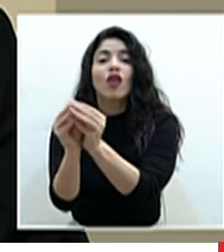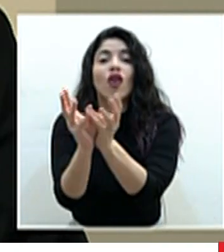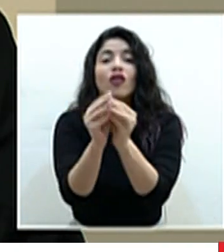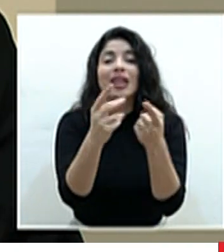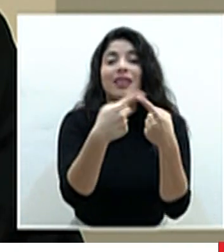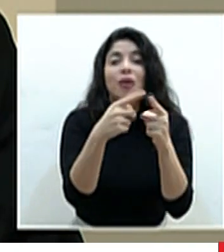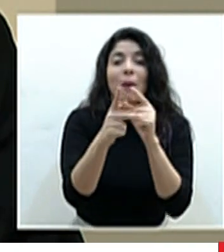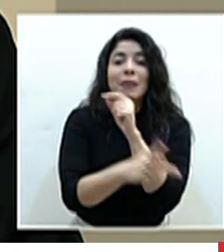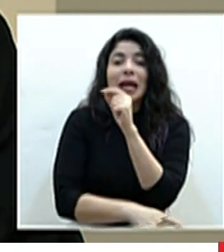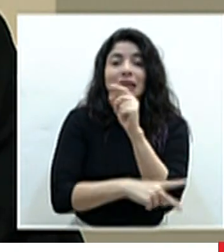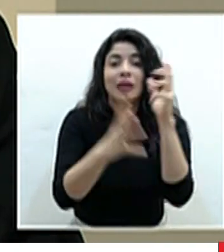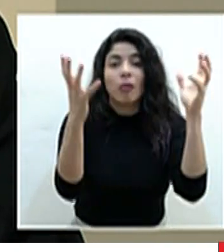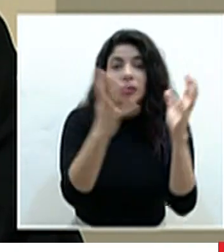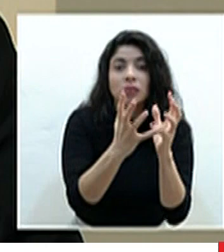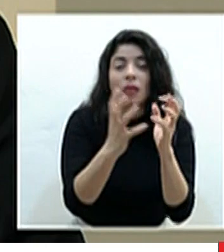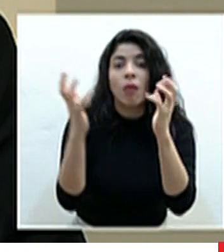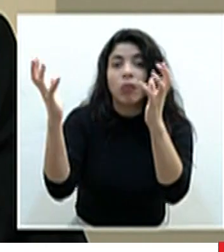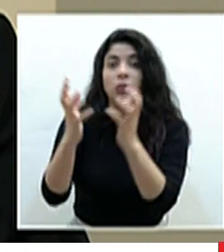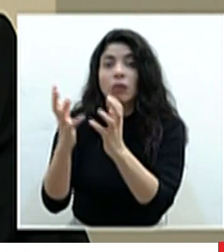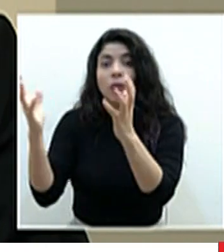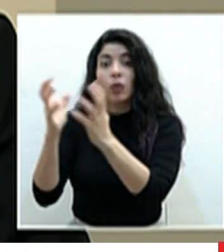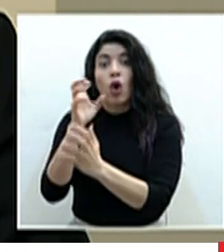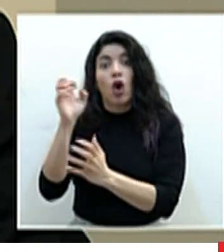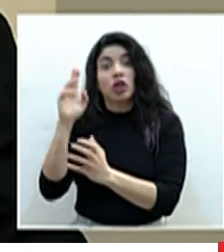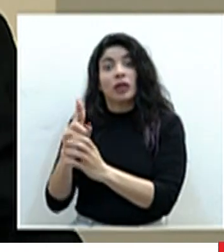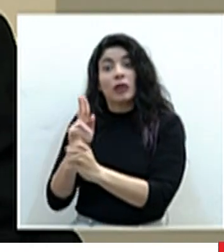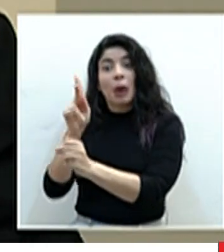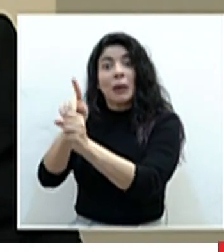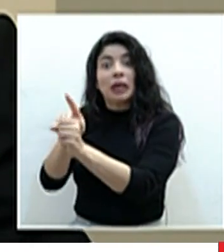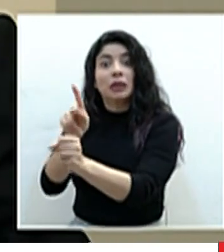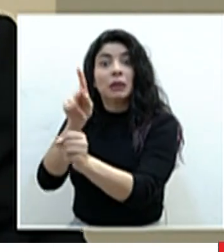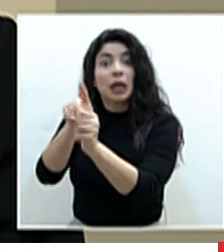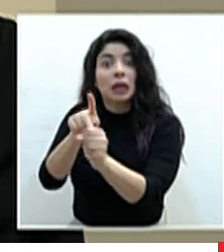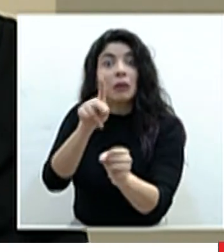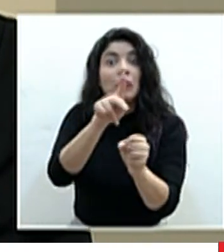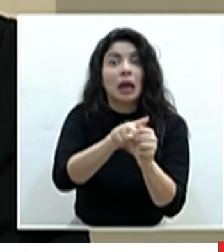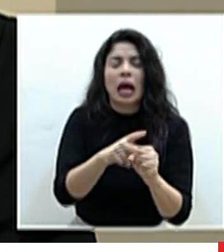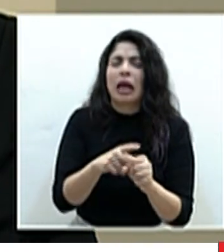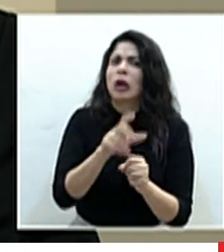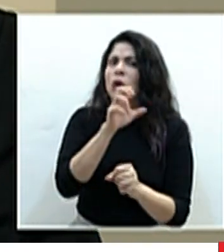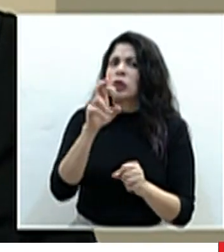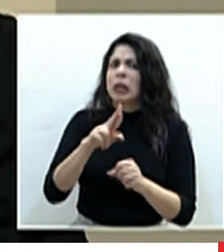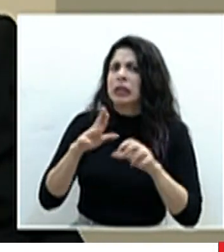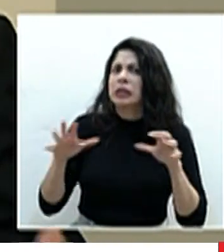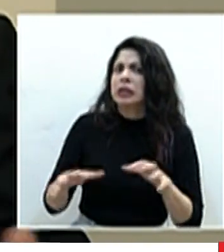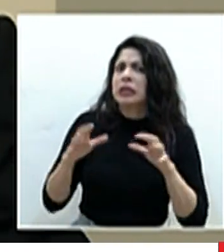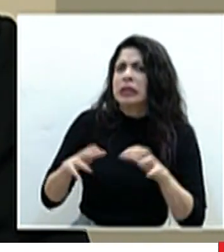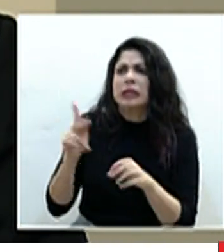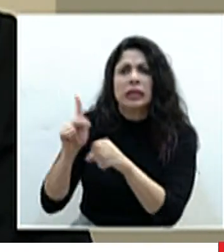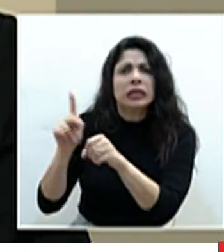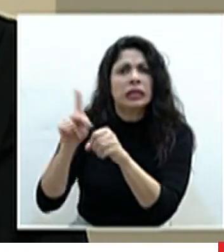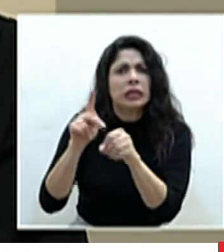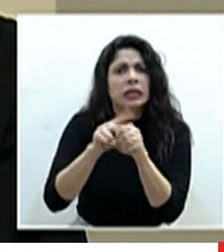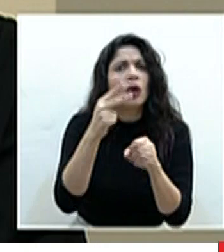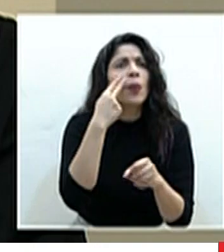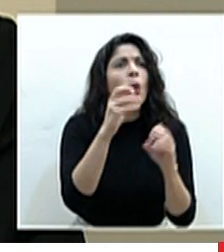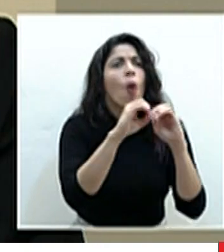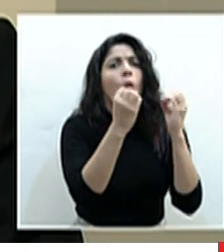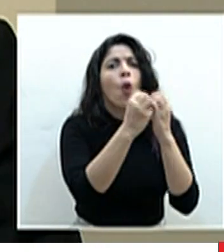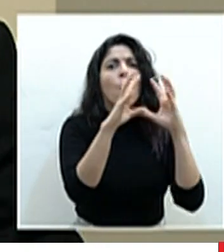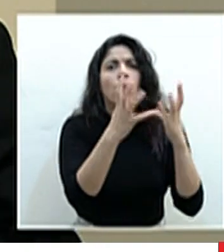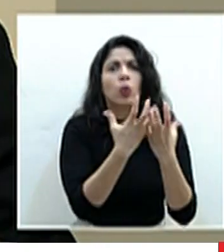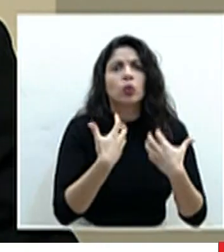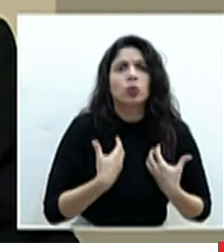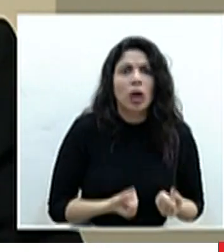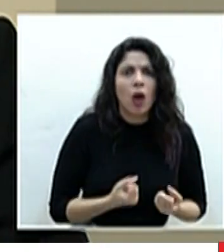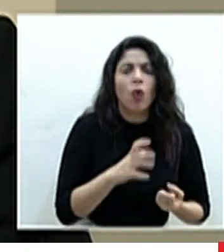multilaterales, la participación de Costa Rica ha sido muy activa. Ustedes lo han visto en la OMS, hemos